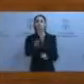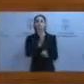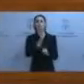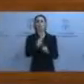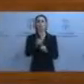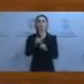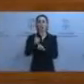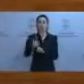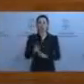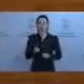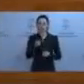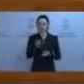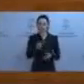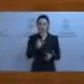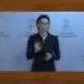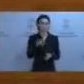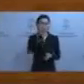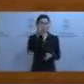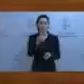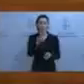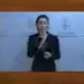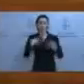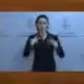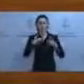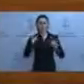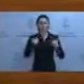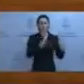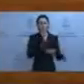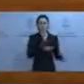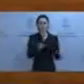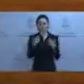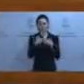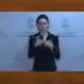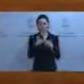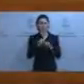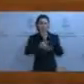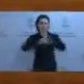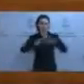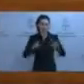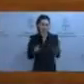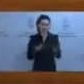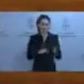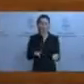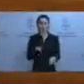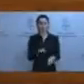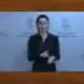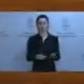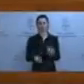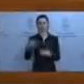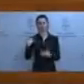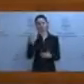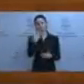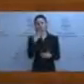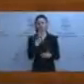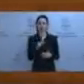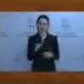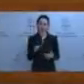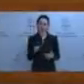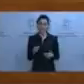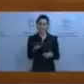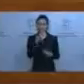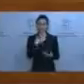primero, completar el actual concurso de traslados en marcha. Bien, por supuesto, es como decíamos cuando éramos incluso más jóvenes que ahora, que